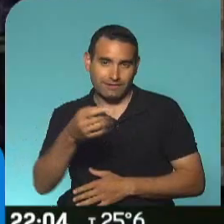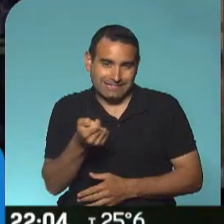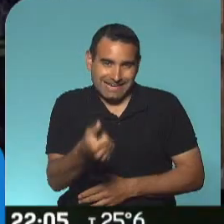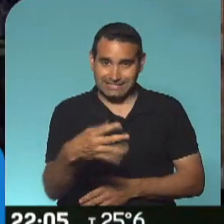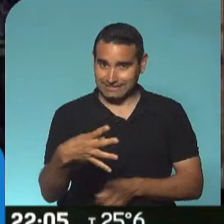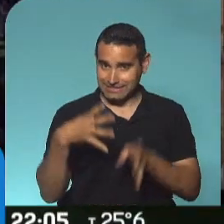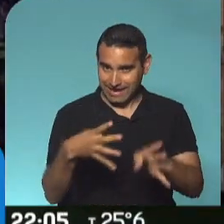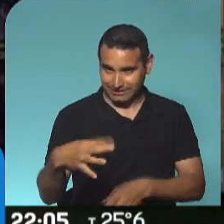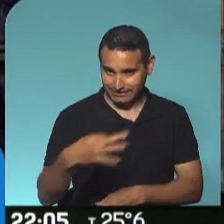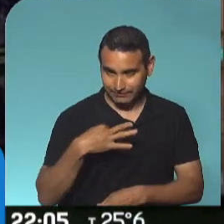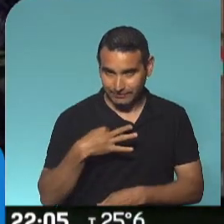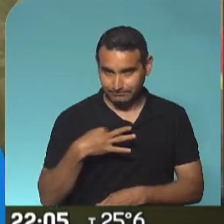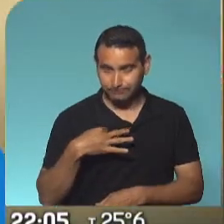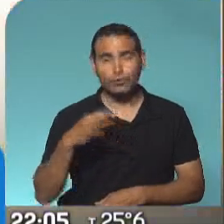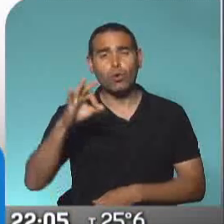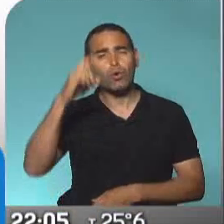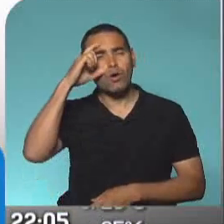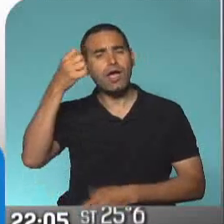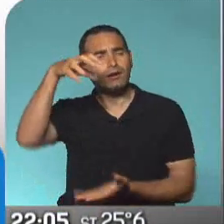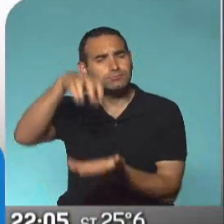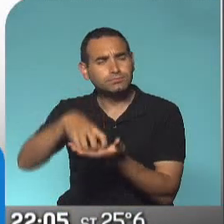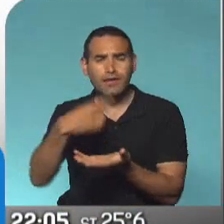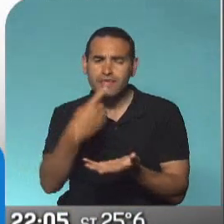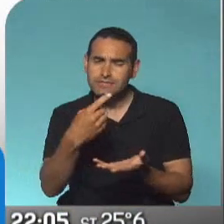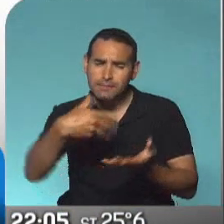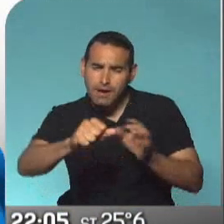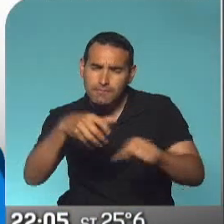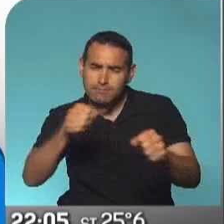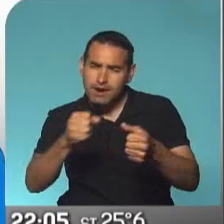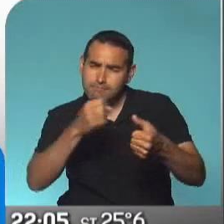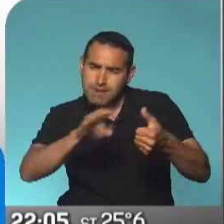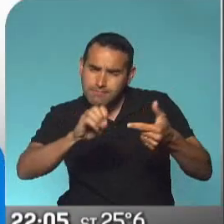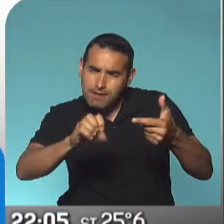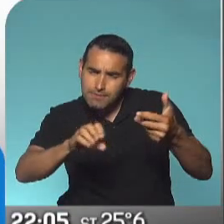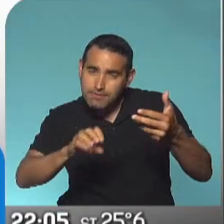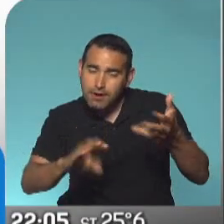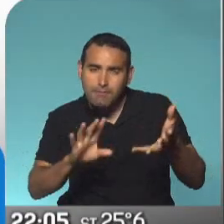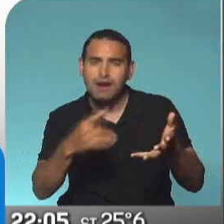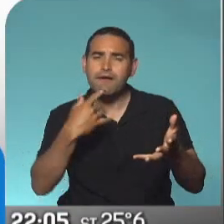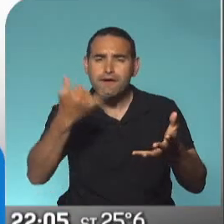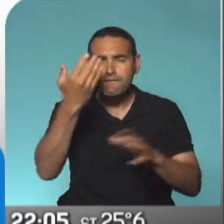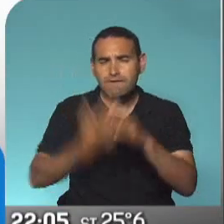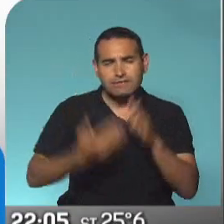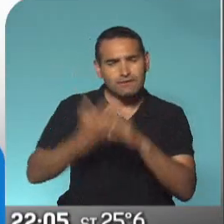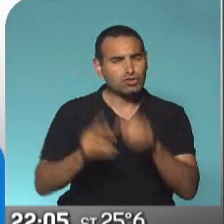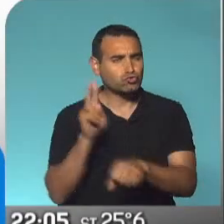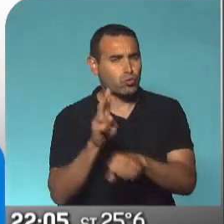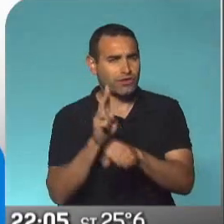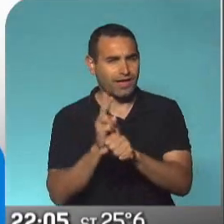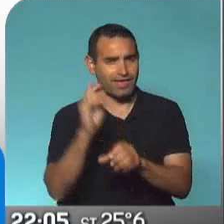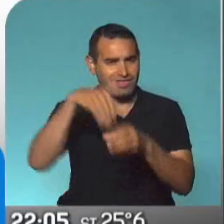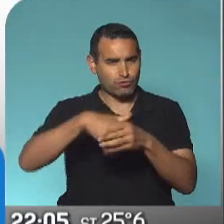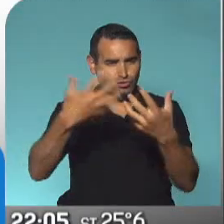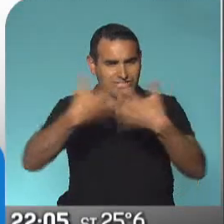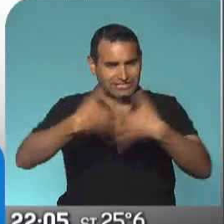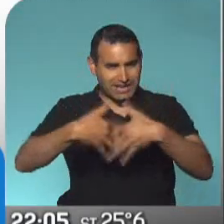civil. El organismo afirmó que detectaron irregularidades de diversa índole, incluyendo fallas de seguridad en el sistema informático y